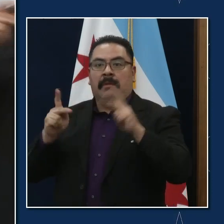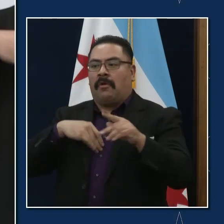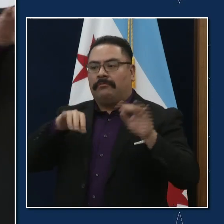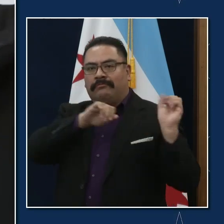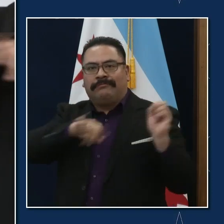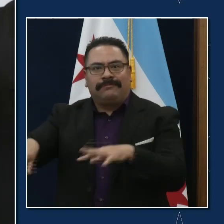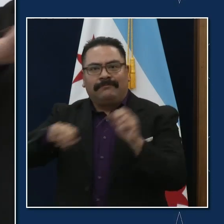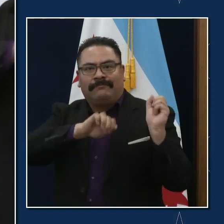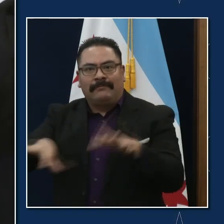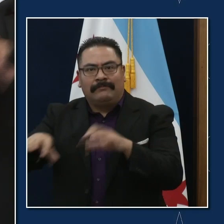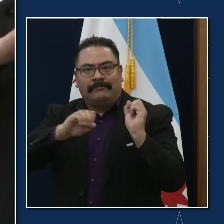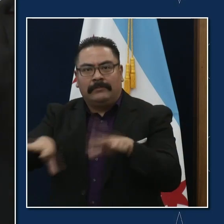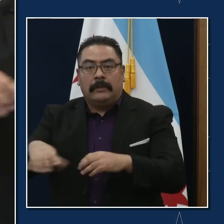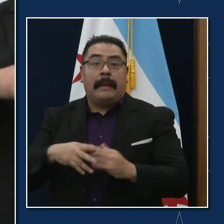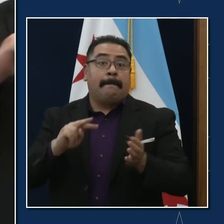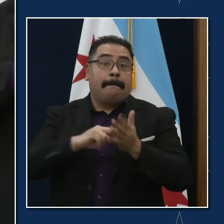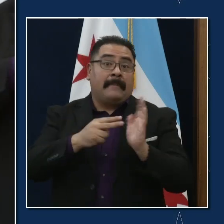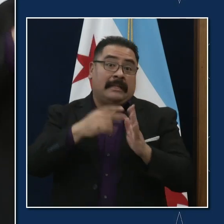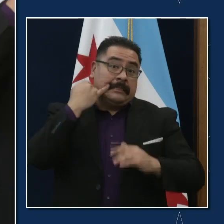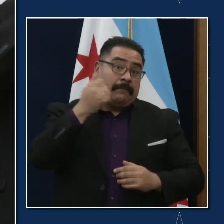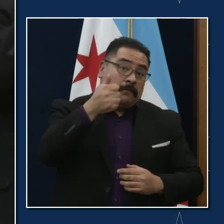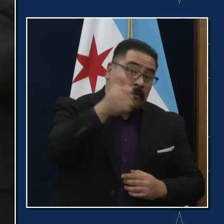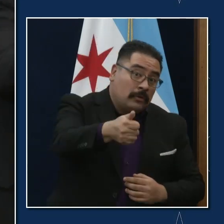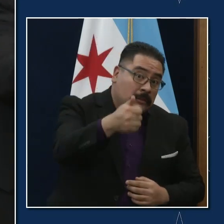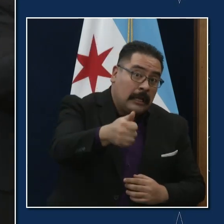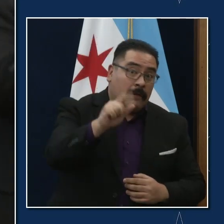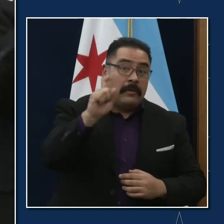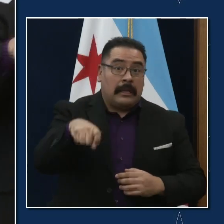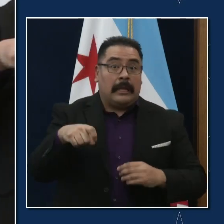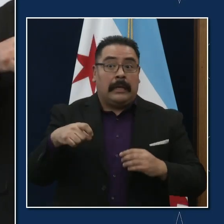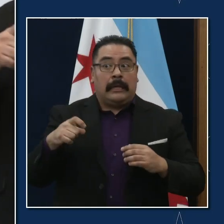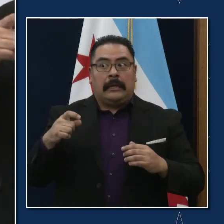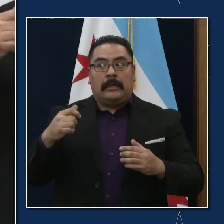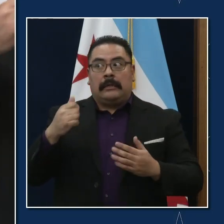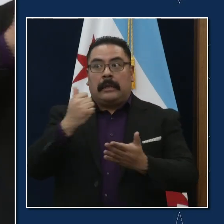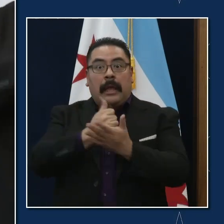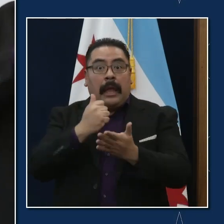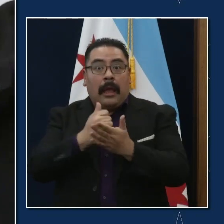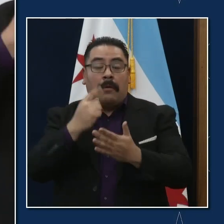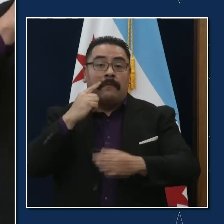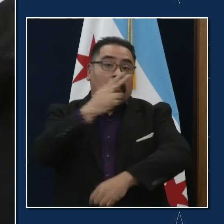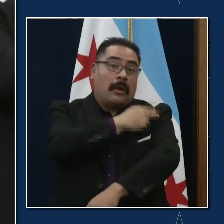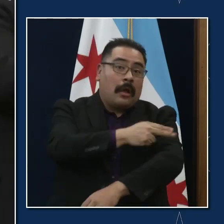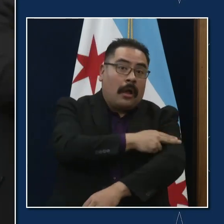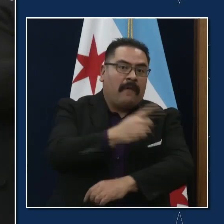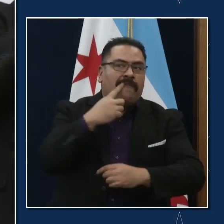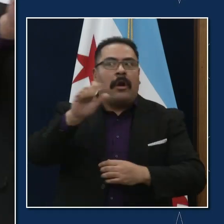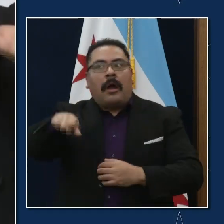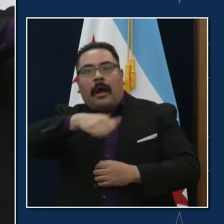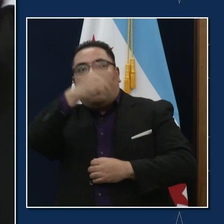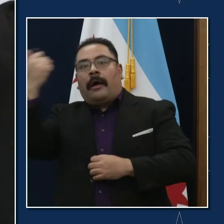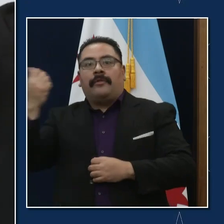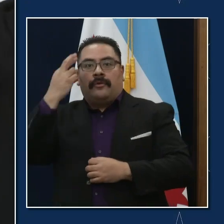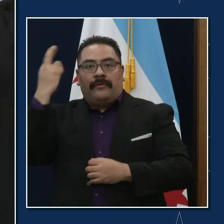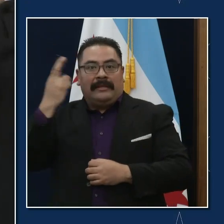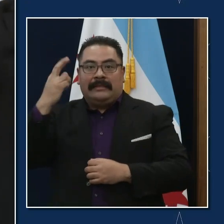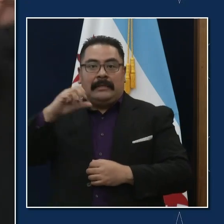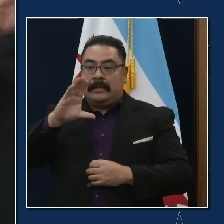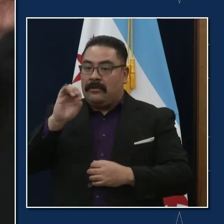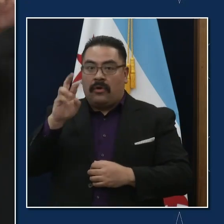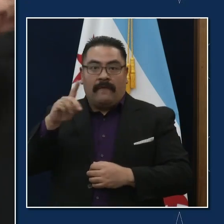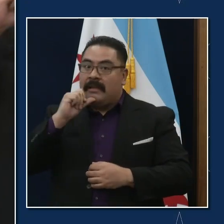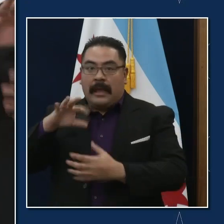que si usted u otra persona necesitan atención hospitalarias por motivos que no sean de COVID, que